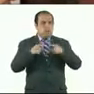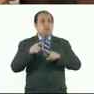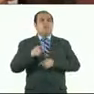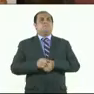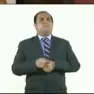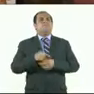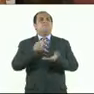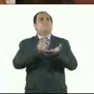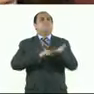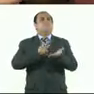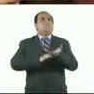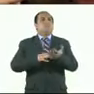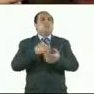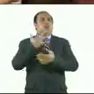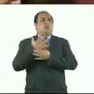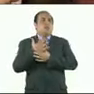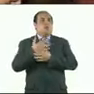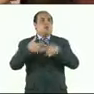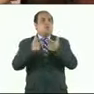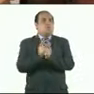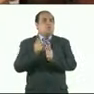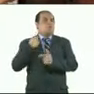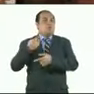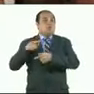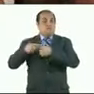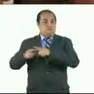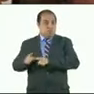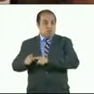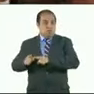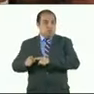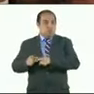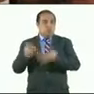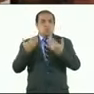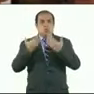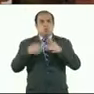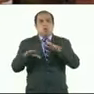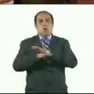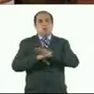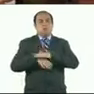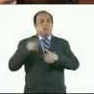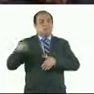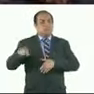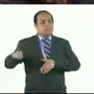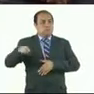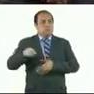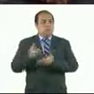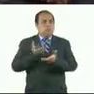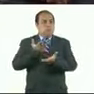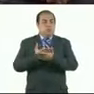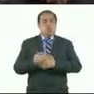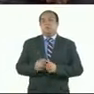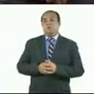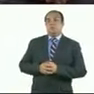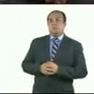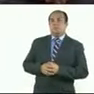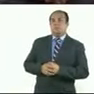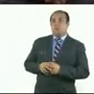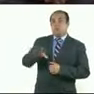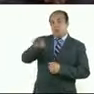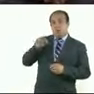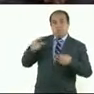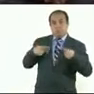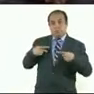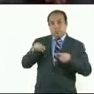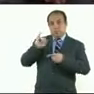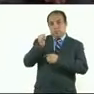fue… vamos, no hubo ni una modificación que ellos proponían. Pues sí, es… lo que eligió la gente